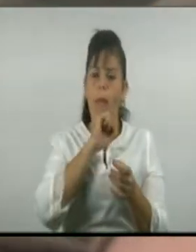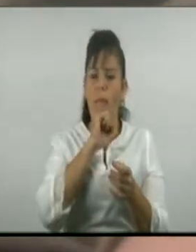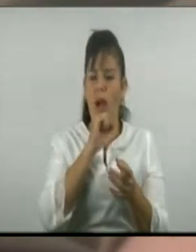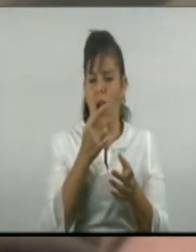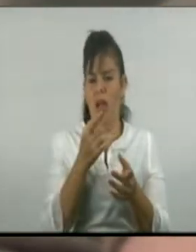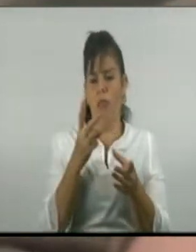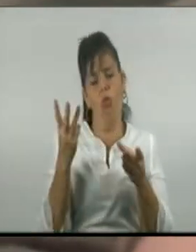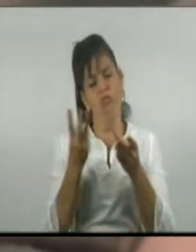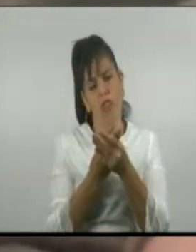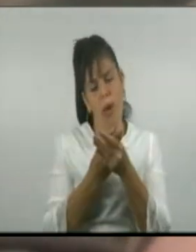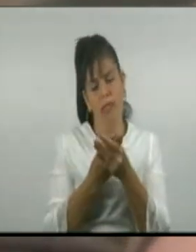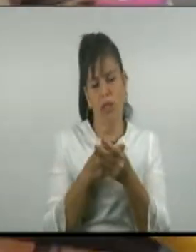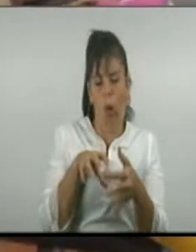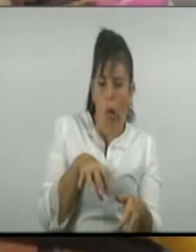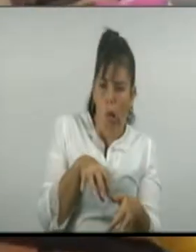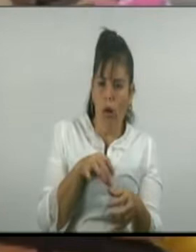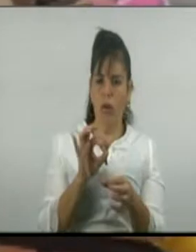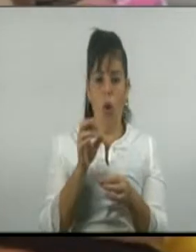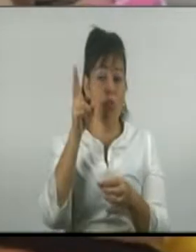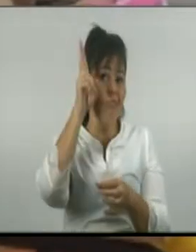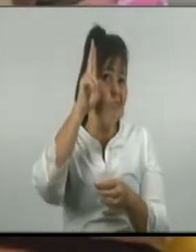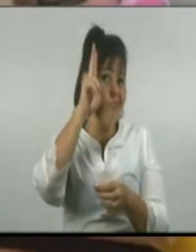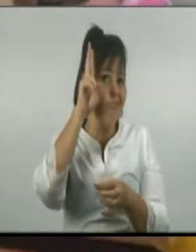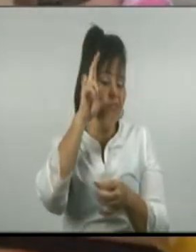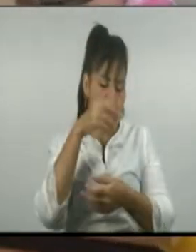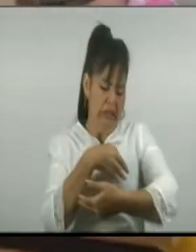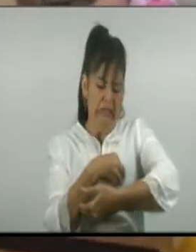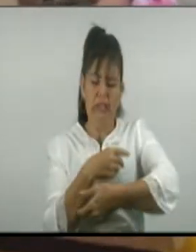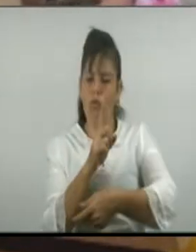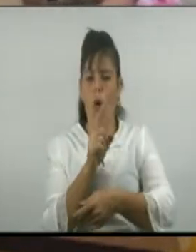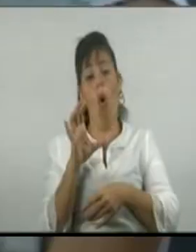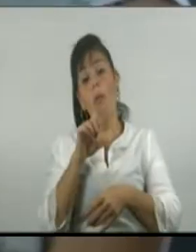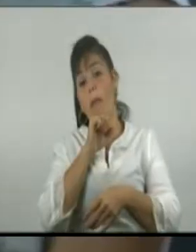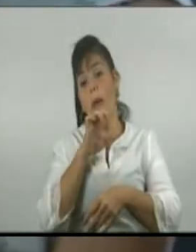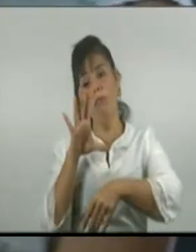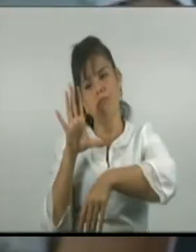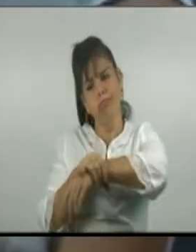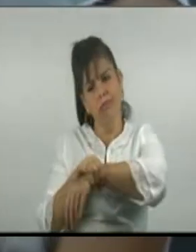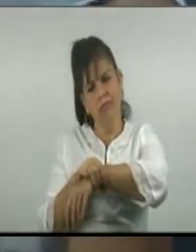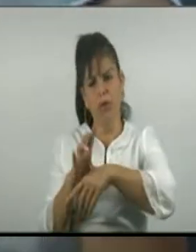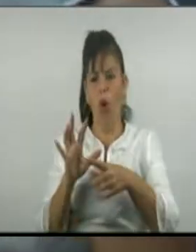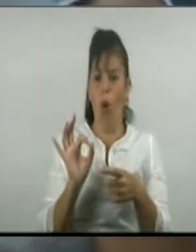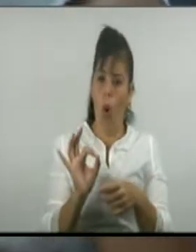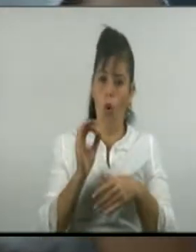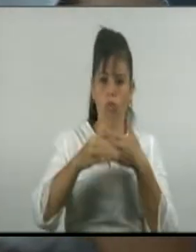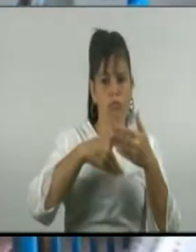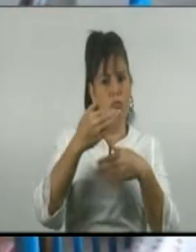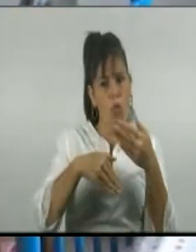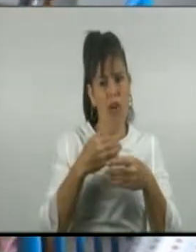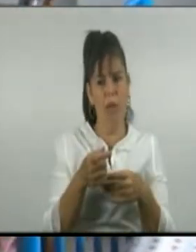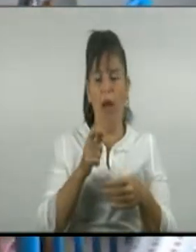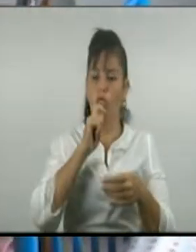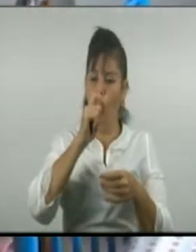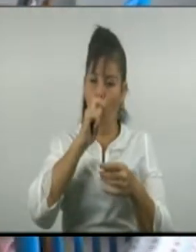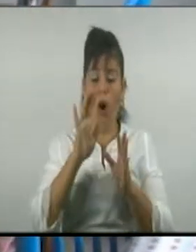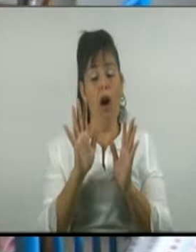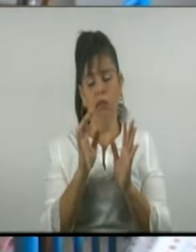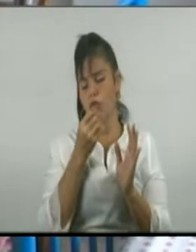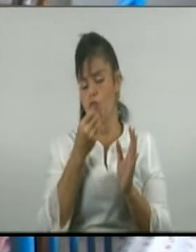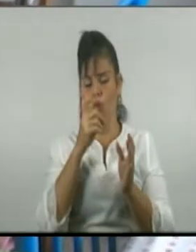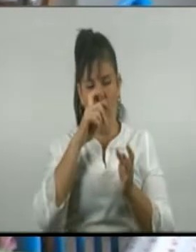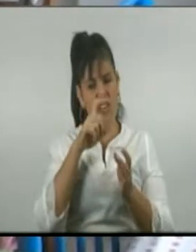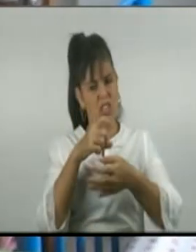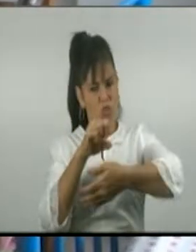discapacidad física o mental esté encarcelada o tenga problemas con las adicciones los niños